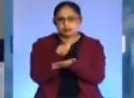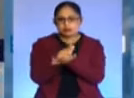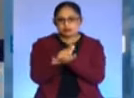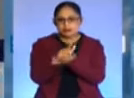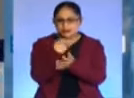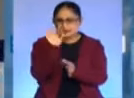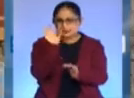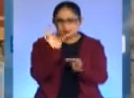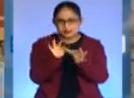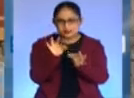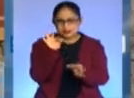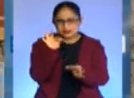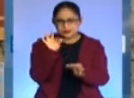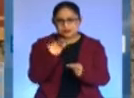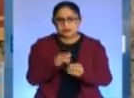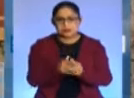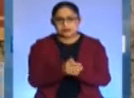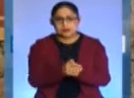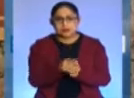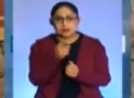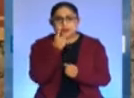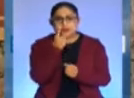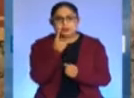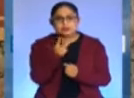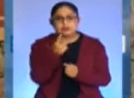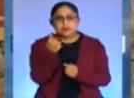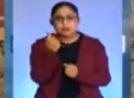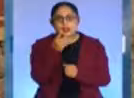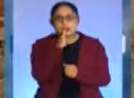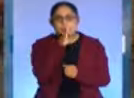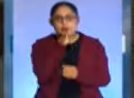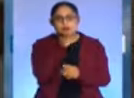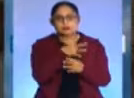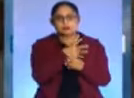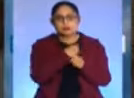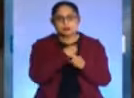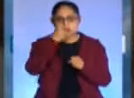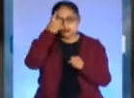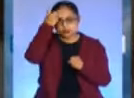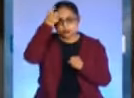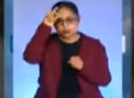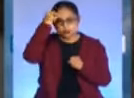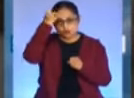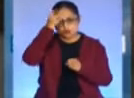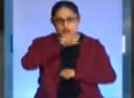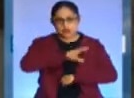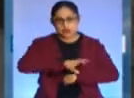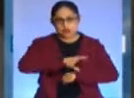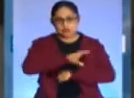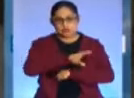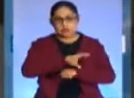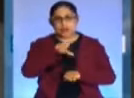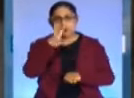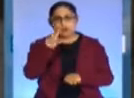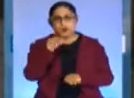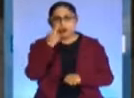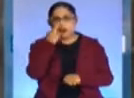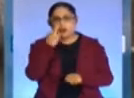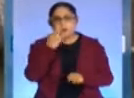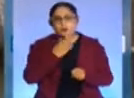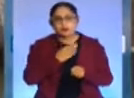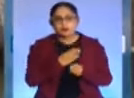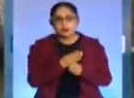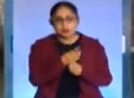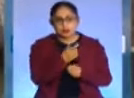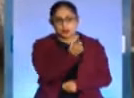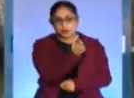específica. De ahí que puntualizó, la conservación del patrimonio arquitectónico de nuestro estado no es responsabilidad de una